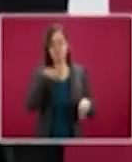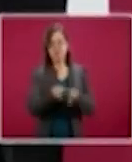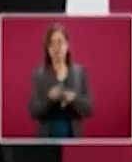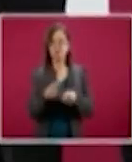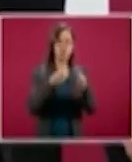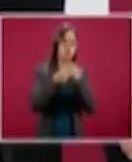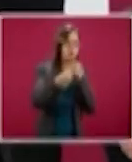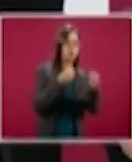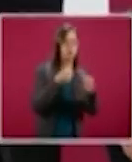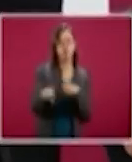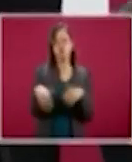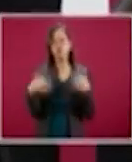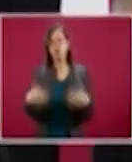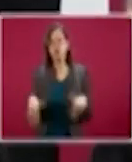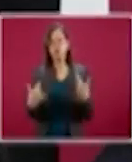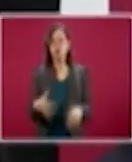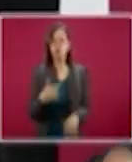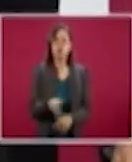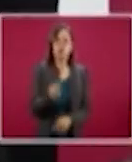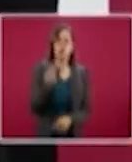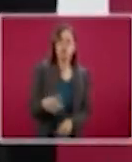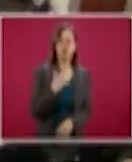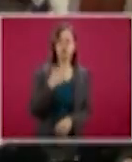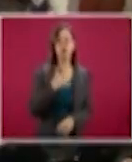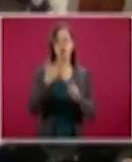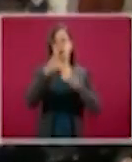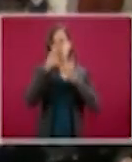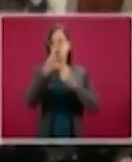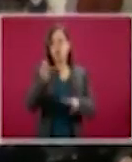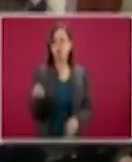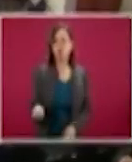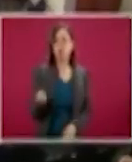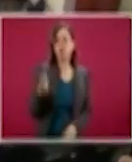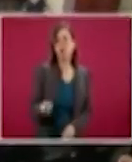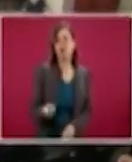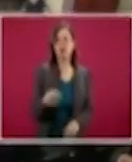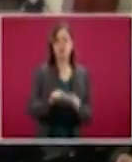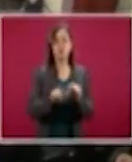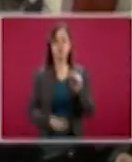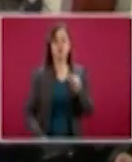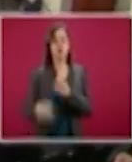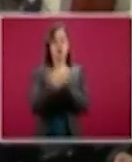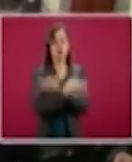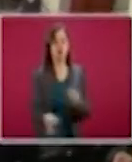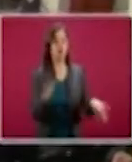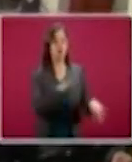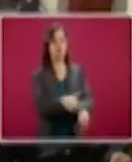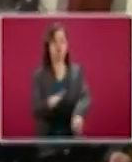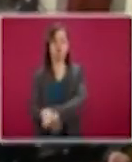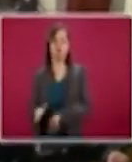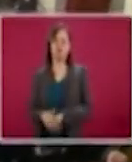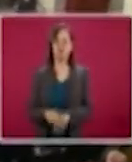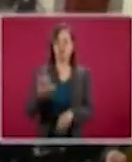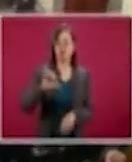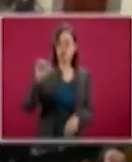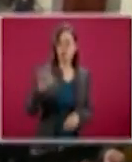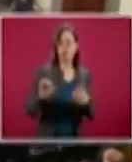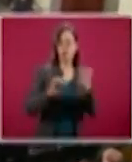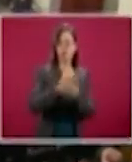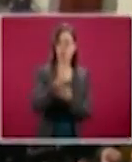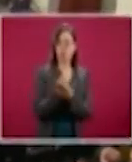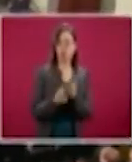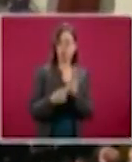energía eléctrica cero porque son las inversiones que el gobierno quiere asumir realmente en una posición creo que demasiado nacionalista